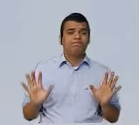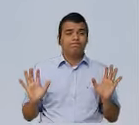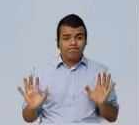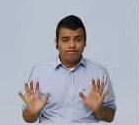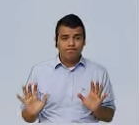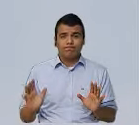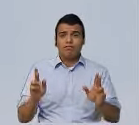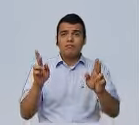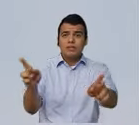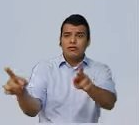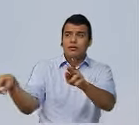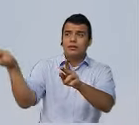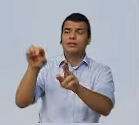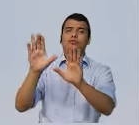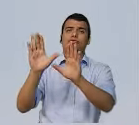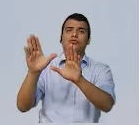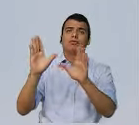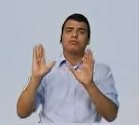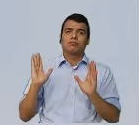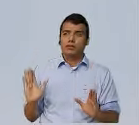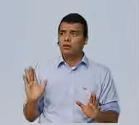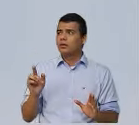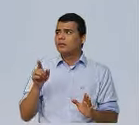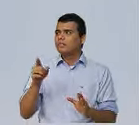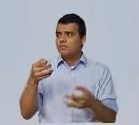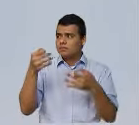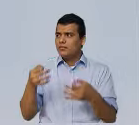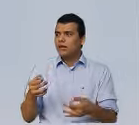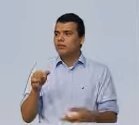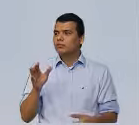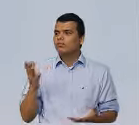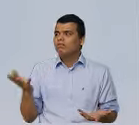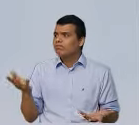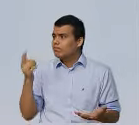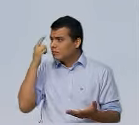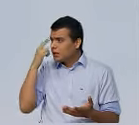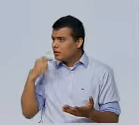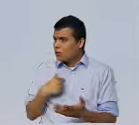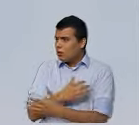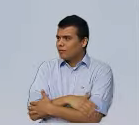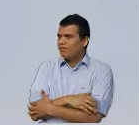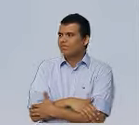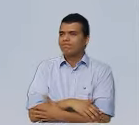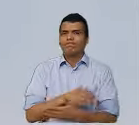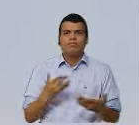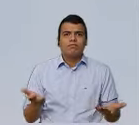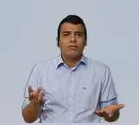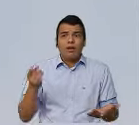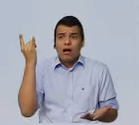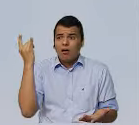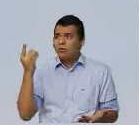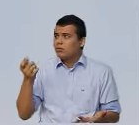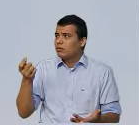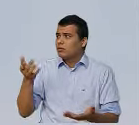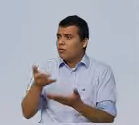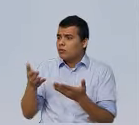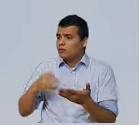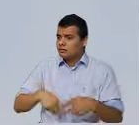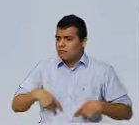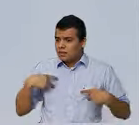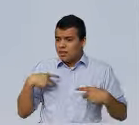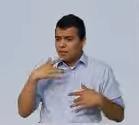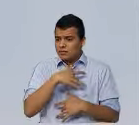estas personas están un poco menos comprometidas tal vez con la adherencia a estos estilos de vida